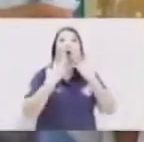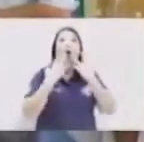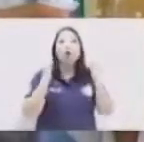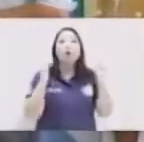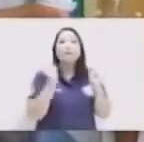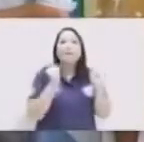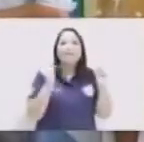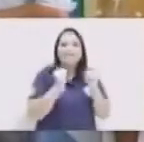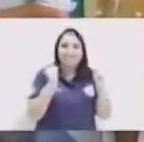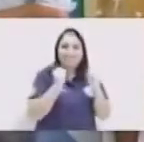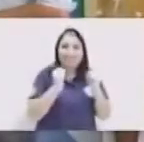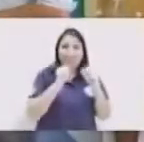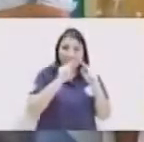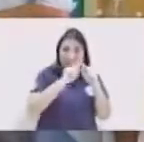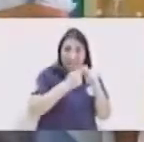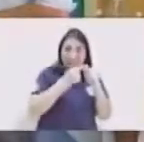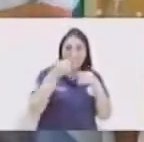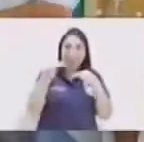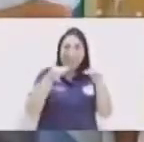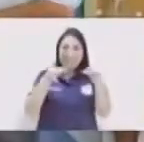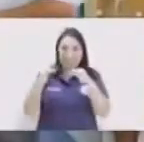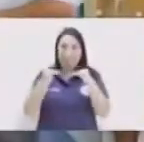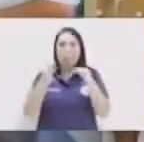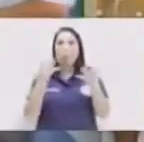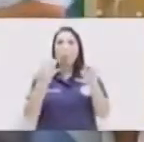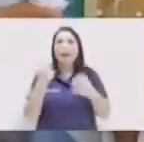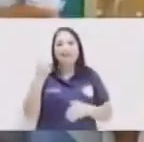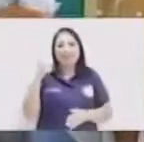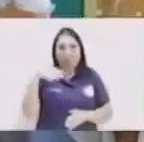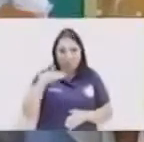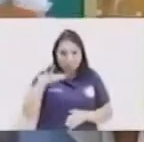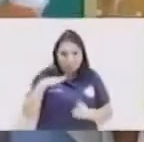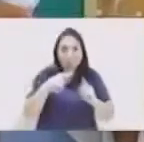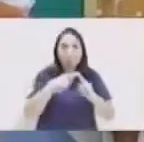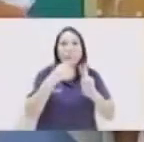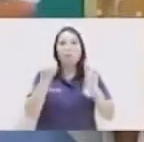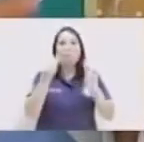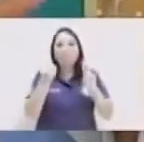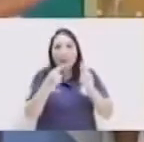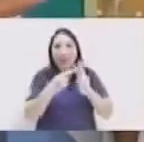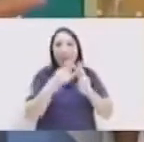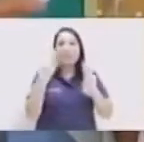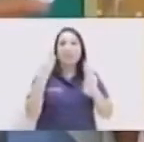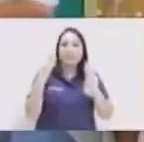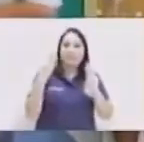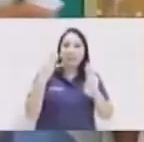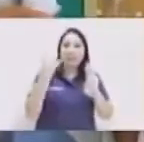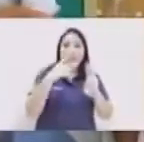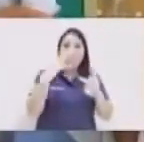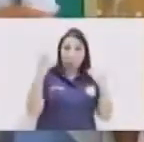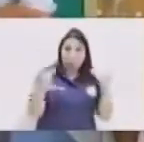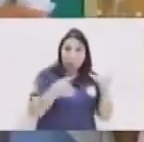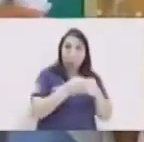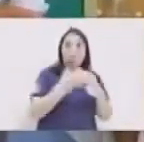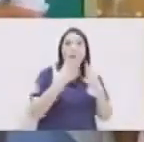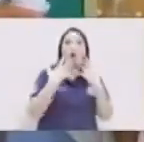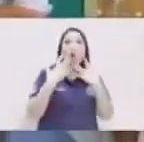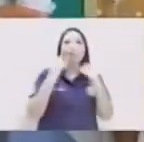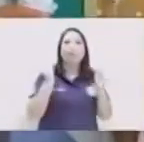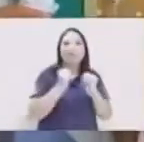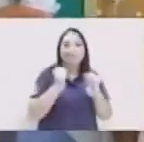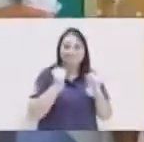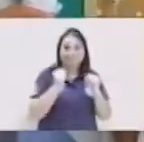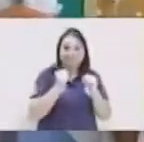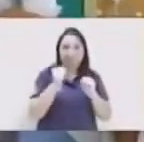pedimos al principio, ¿verdad? Usando el color azul, los verdes, los celestes, y básicamente pues lo trabajamos en una